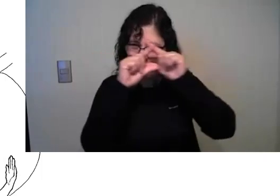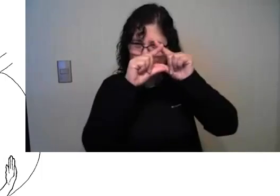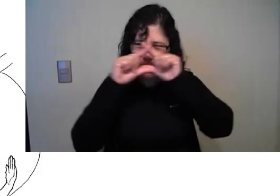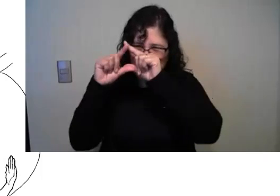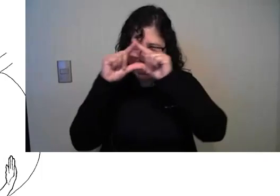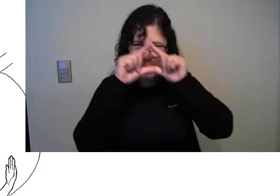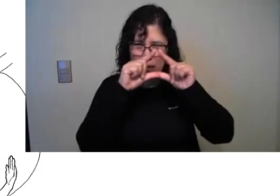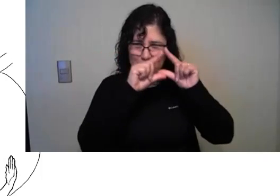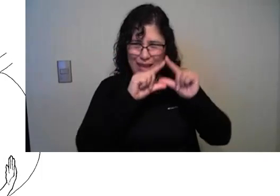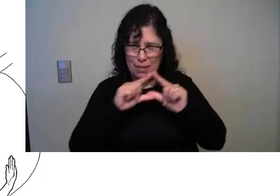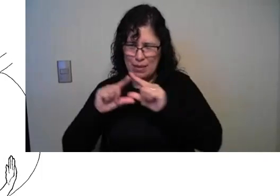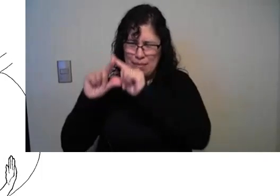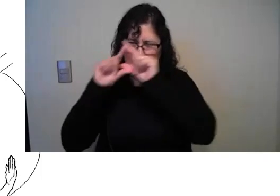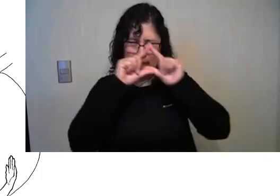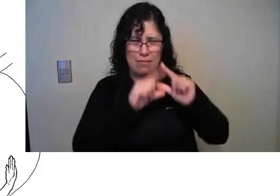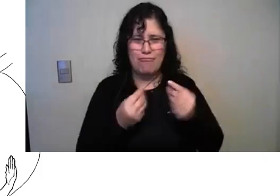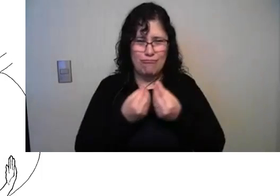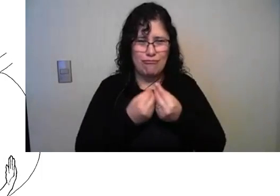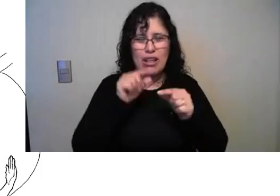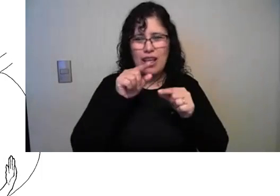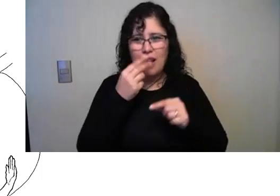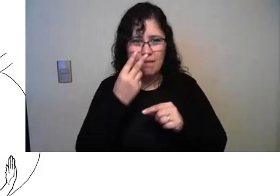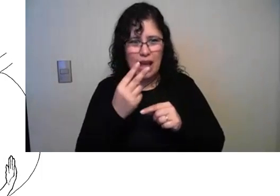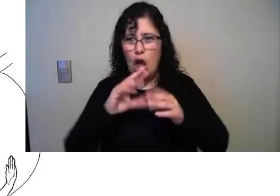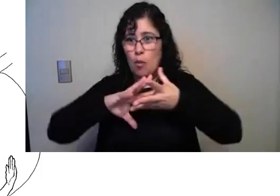aquellos músculos principalmente que son de carácter